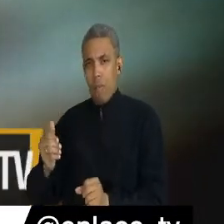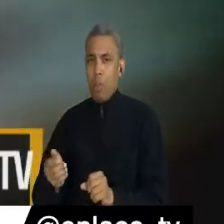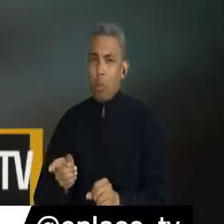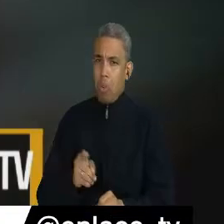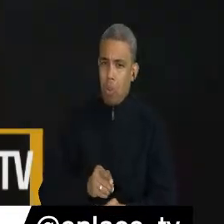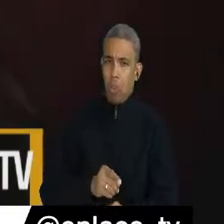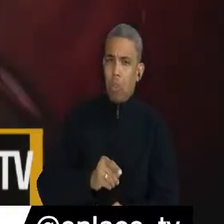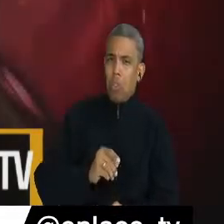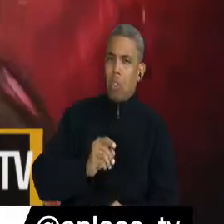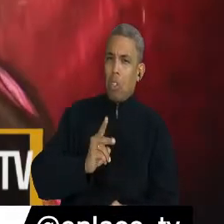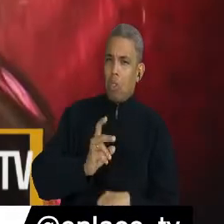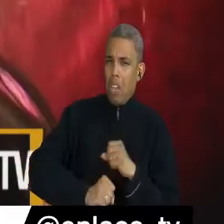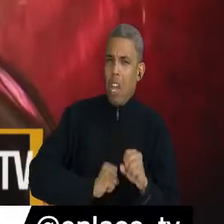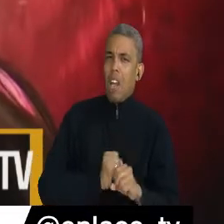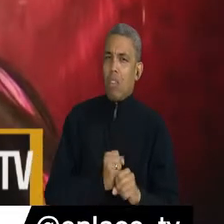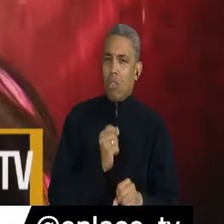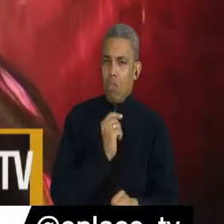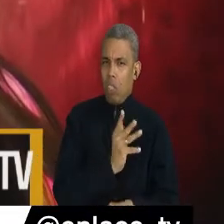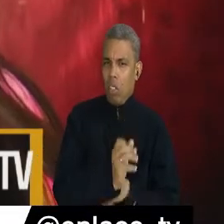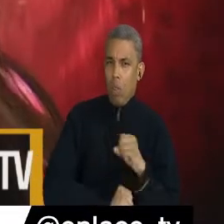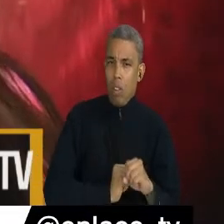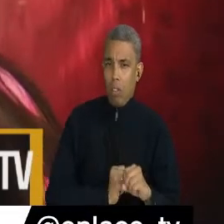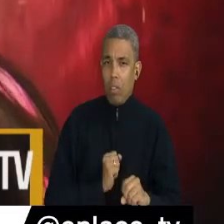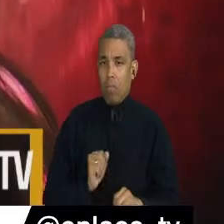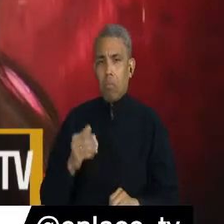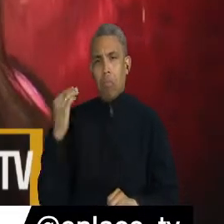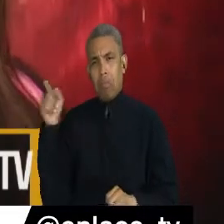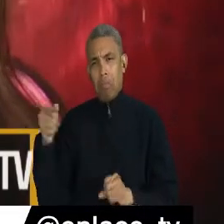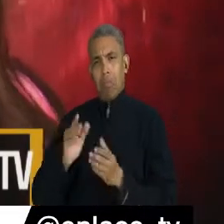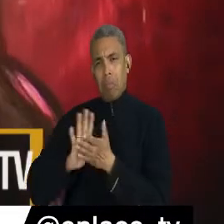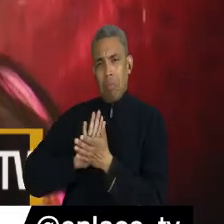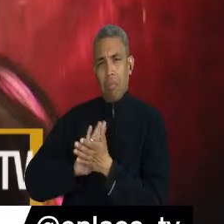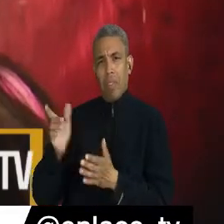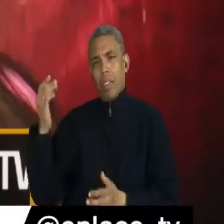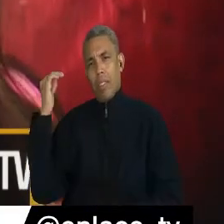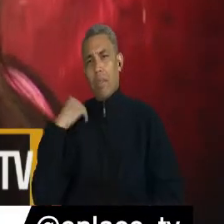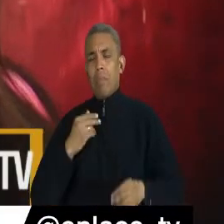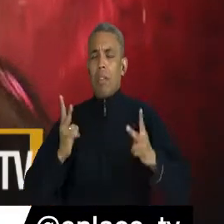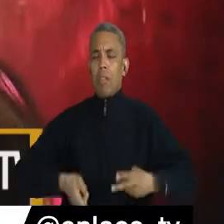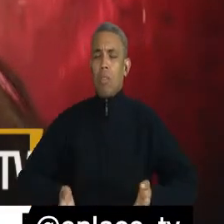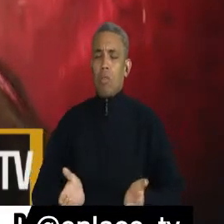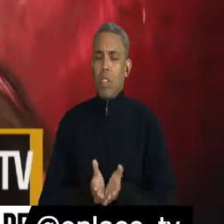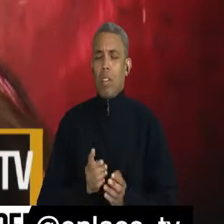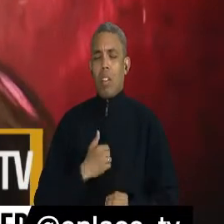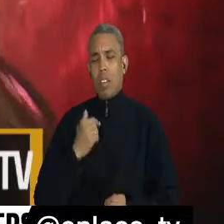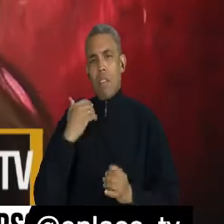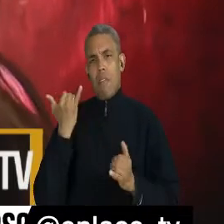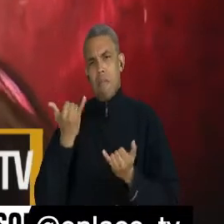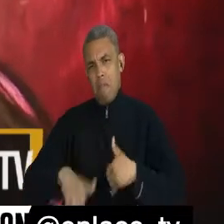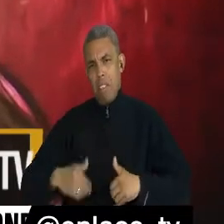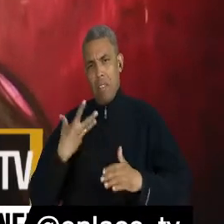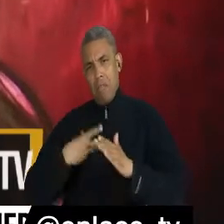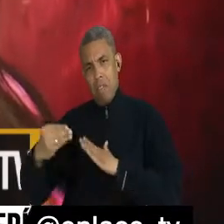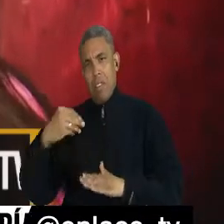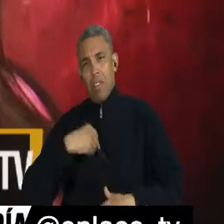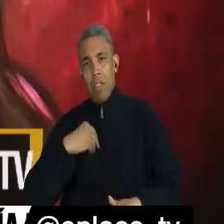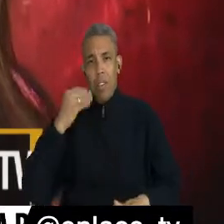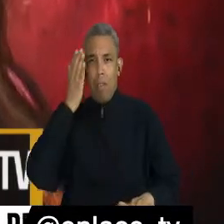en el colegio y un transportador pues se ofreció a ella, que la traía hasta la entrada de La Paz, y ella pues la inocencia la